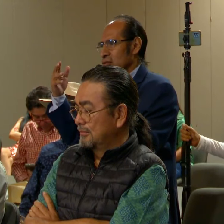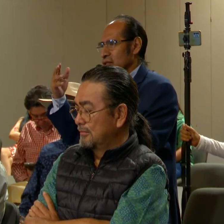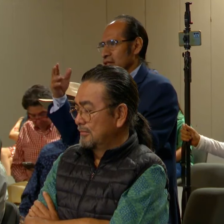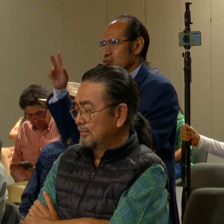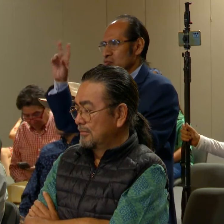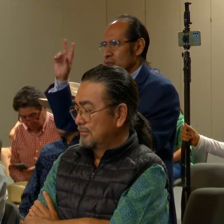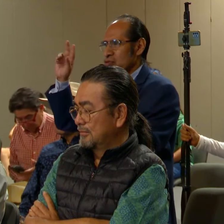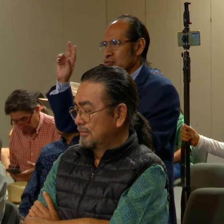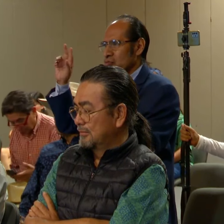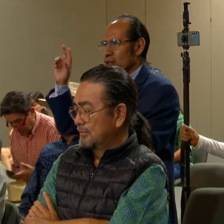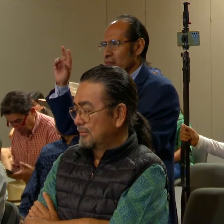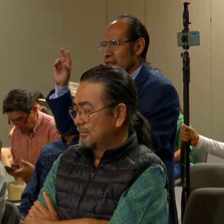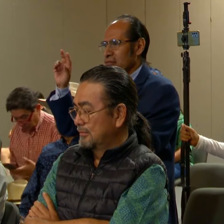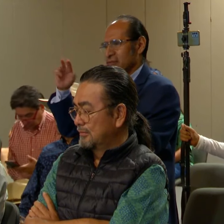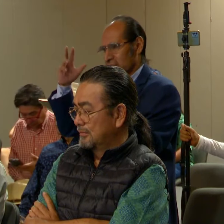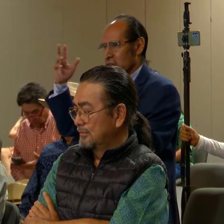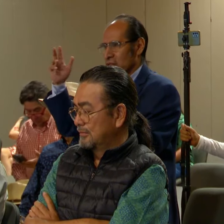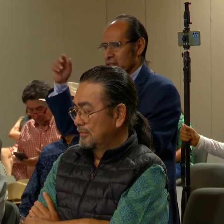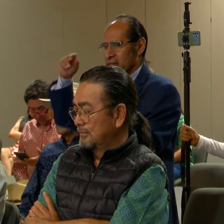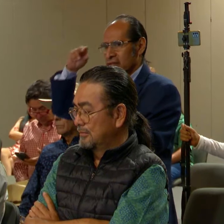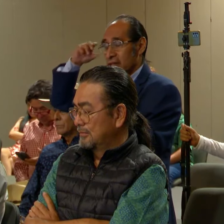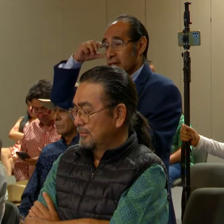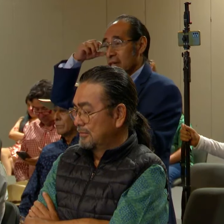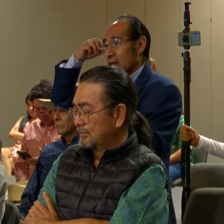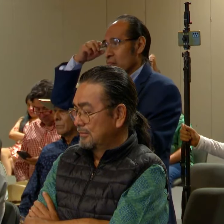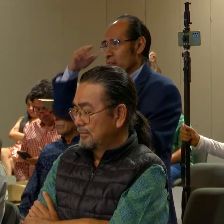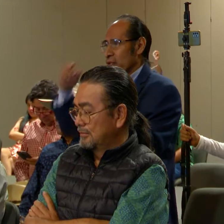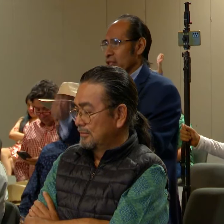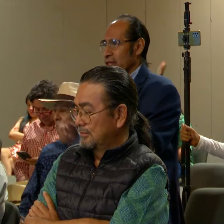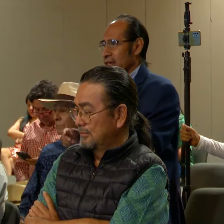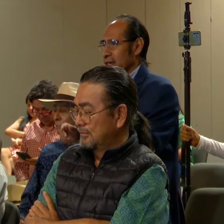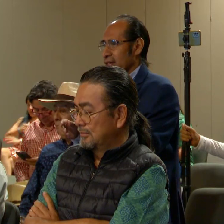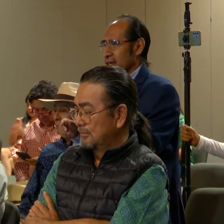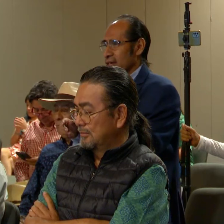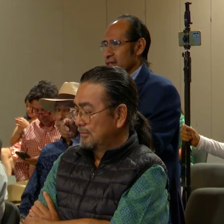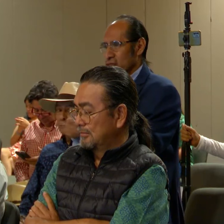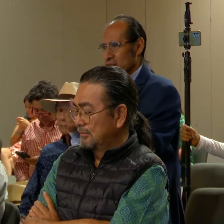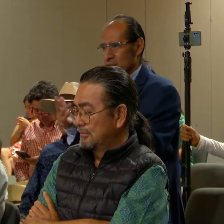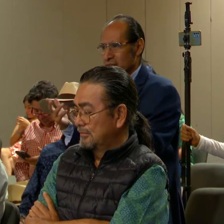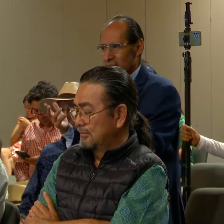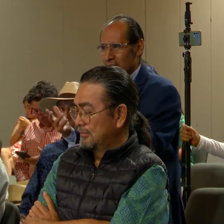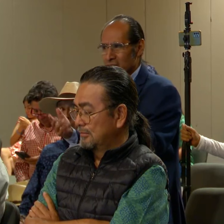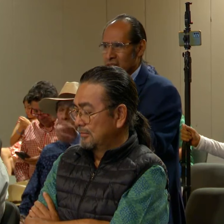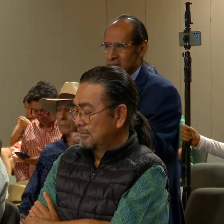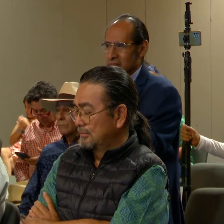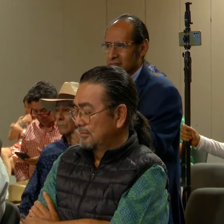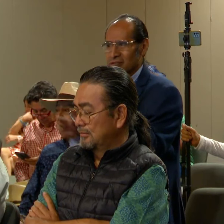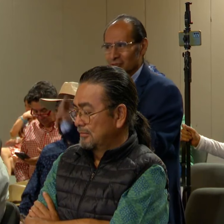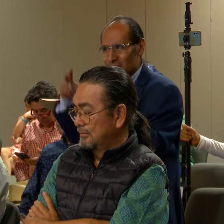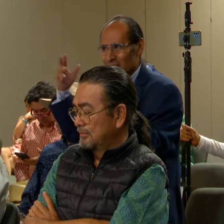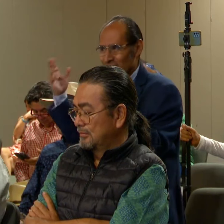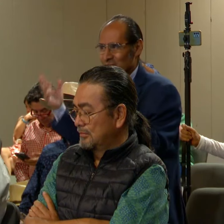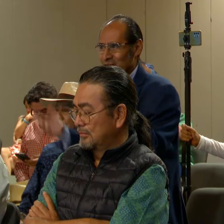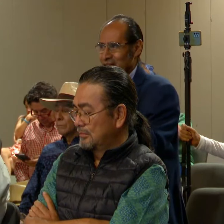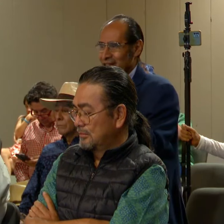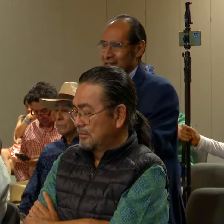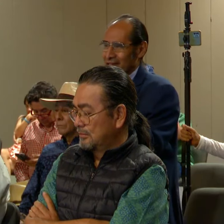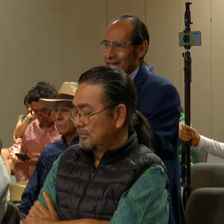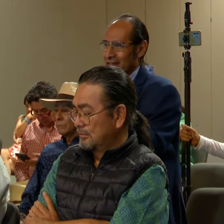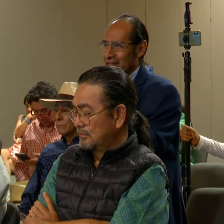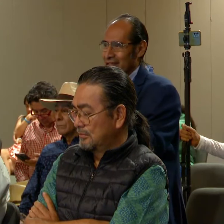digo el supuesto grupo armado tengo el video porque los grupos armados conozco a